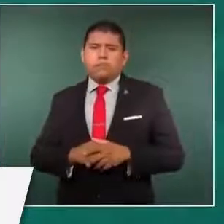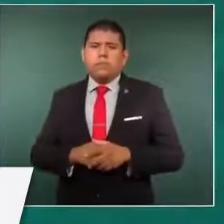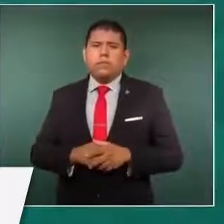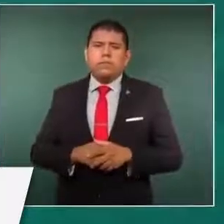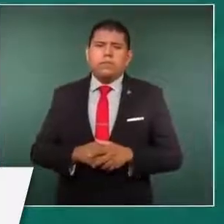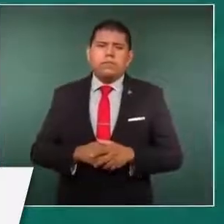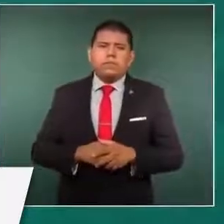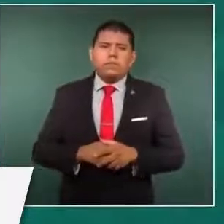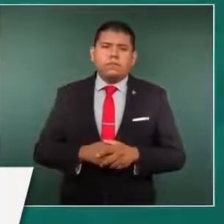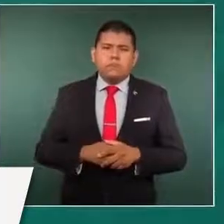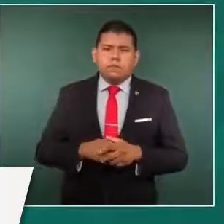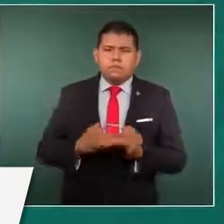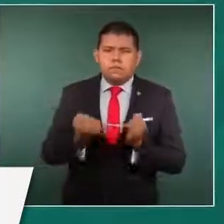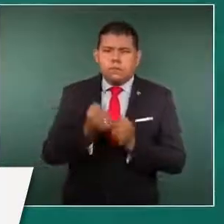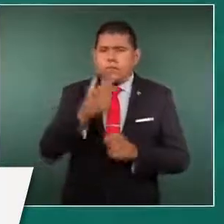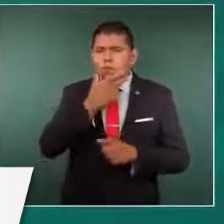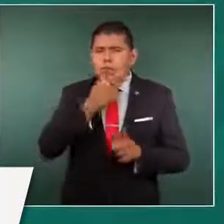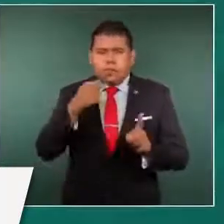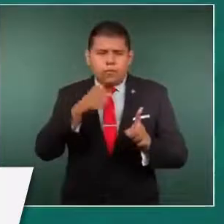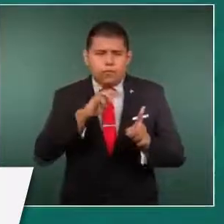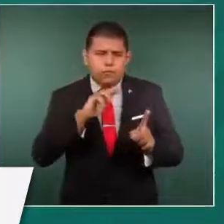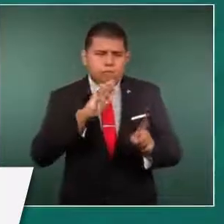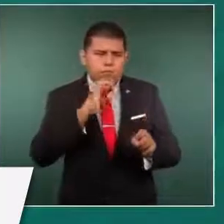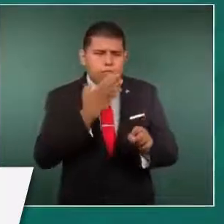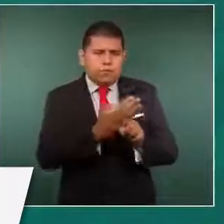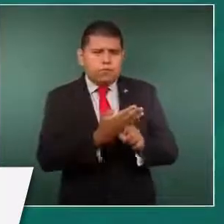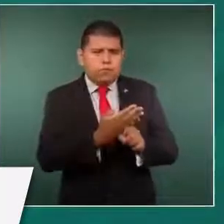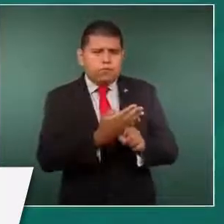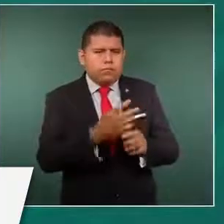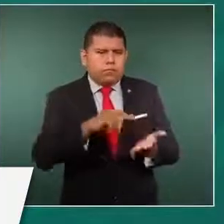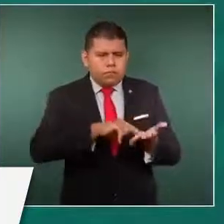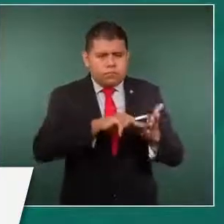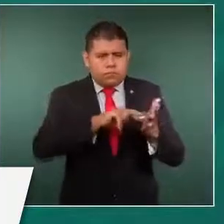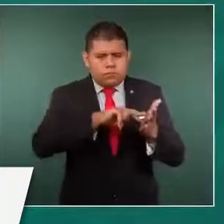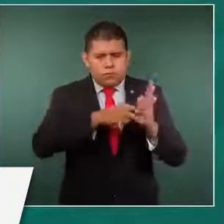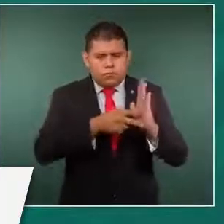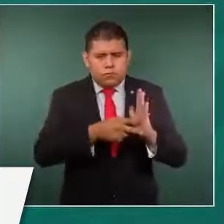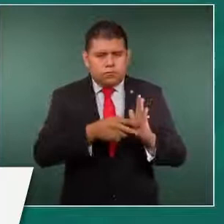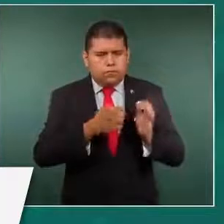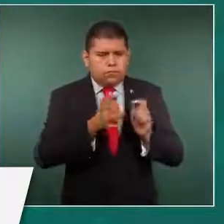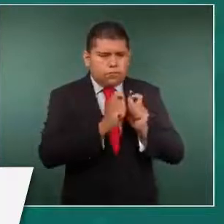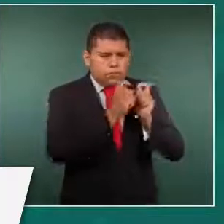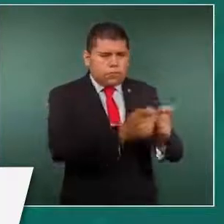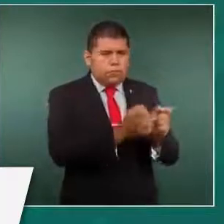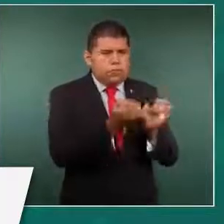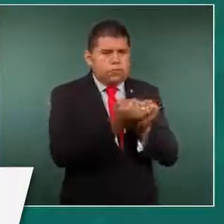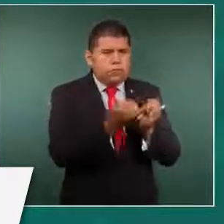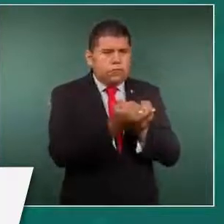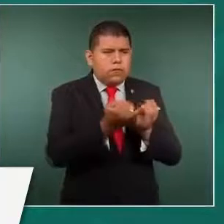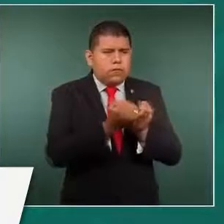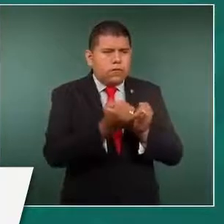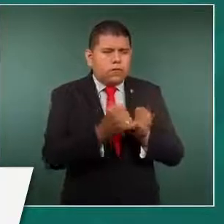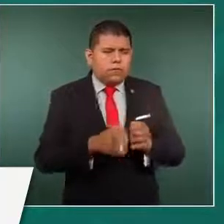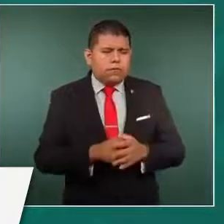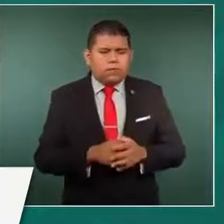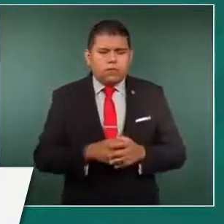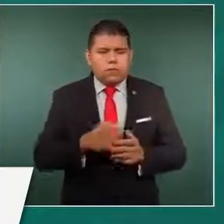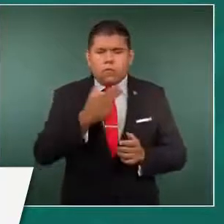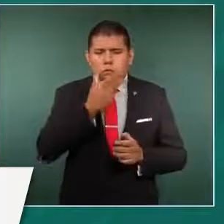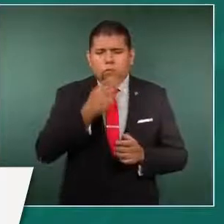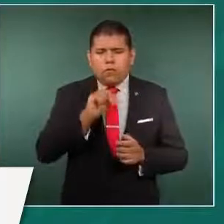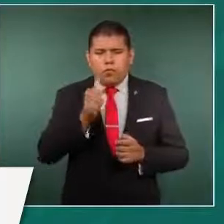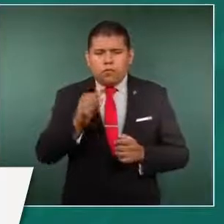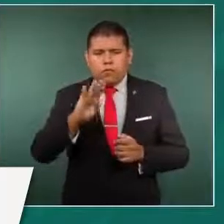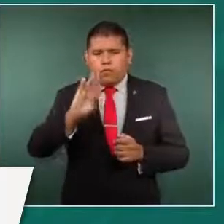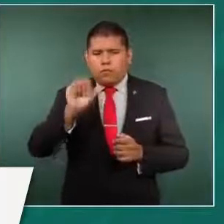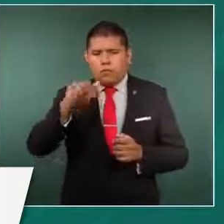el ingeniero Jorge Arganis y el director de Banobra, Jorge Mendoza,